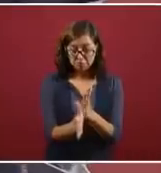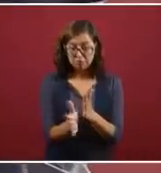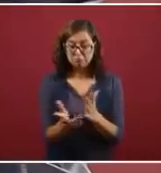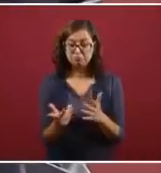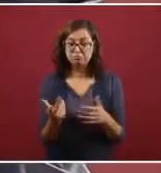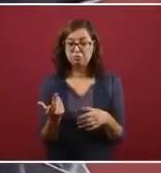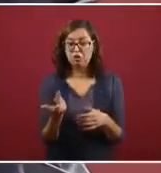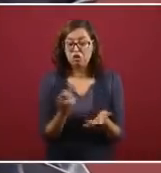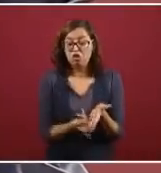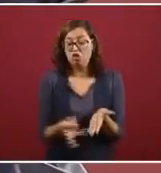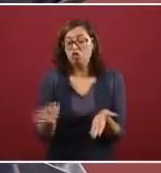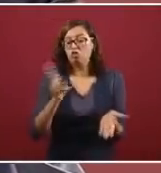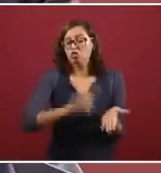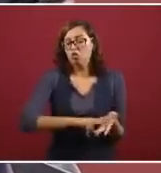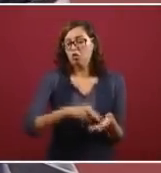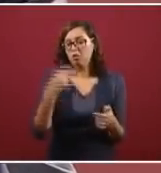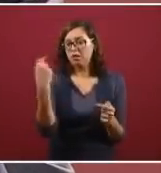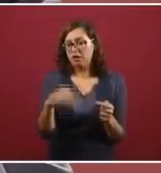utilizando